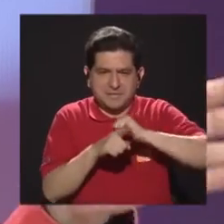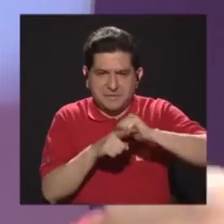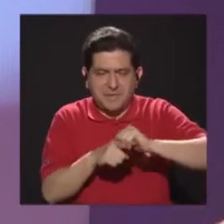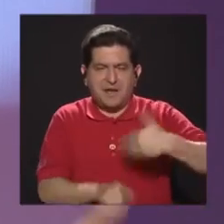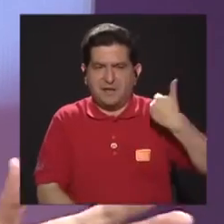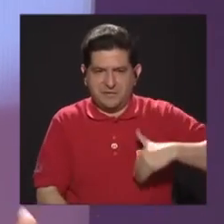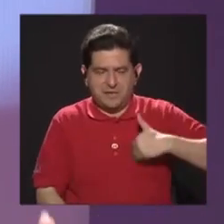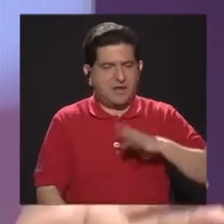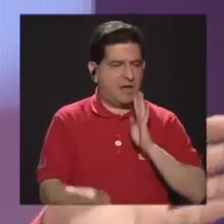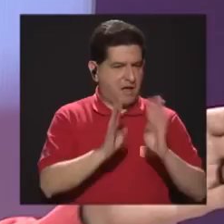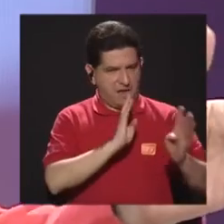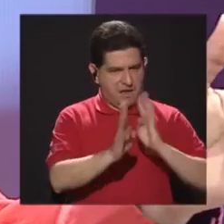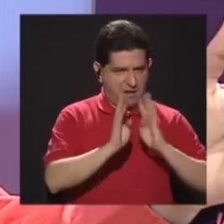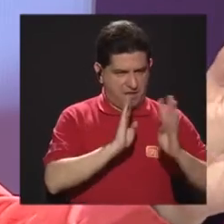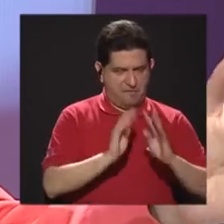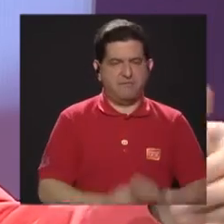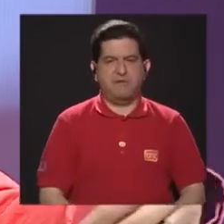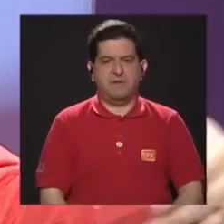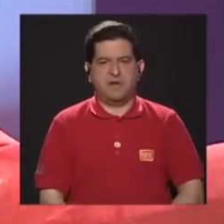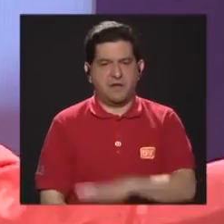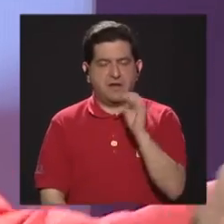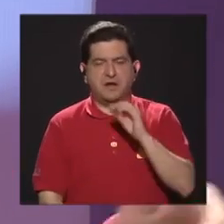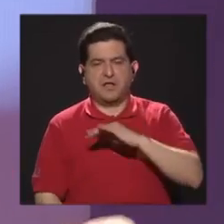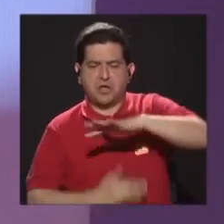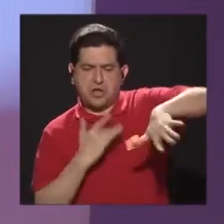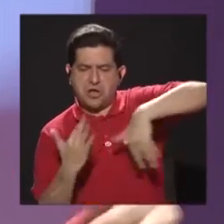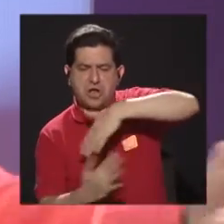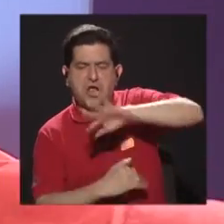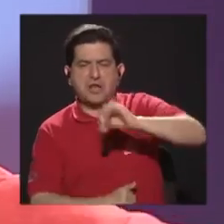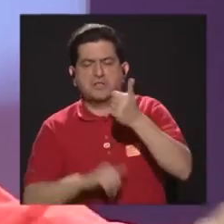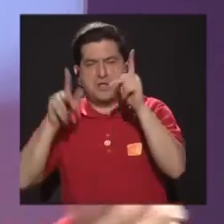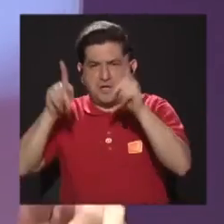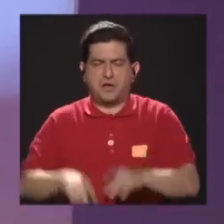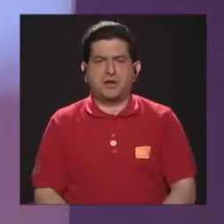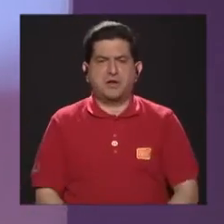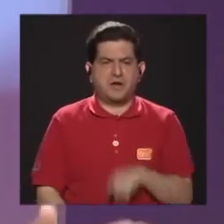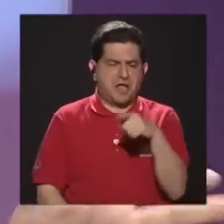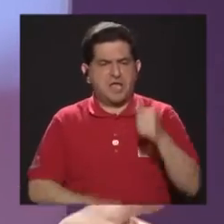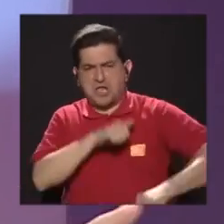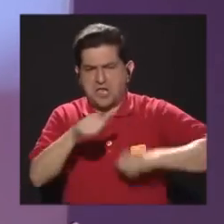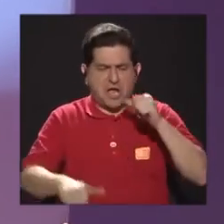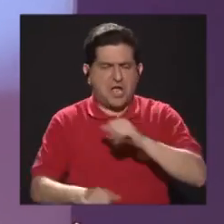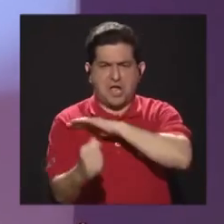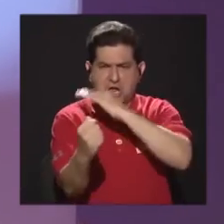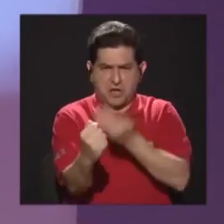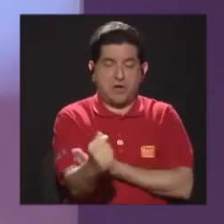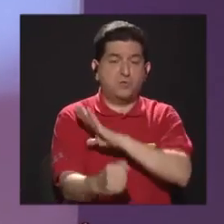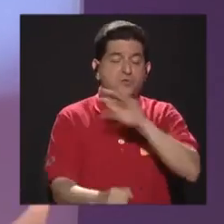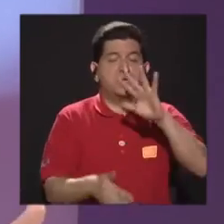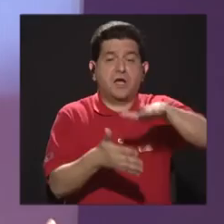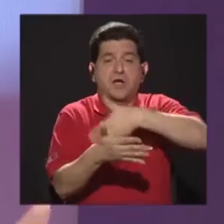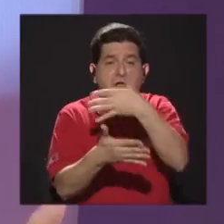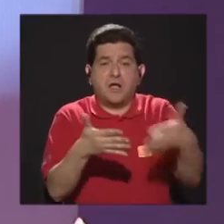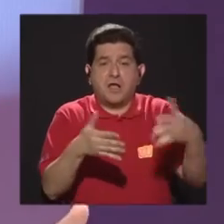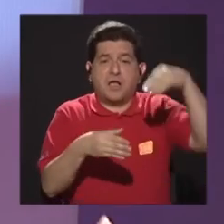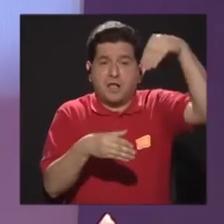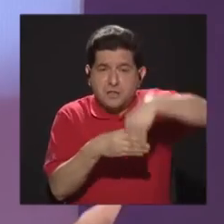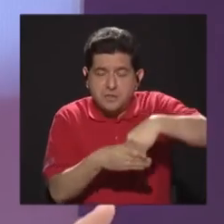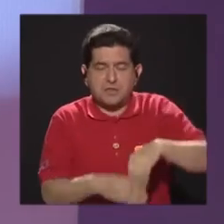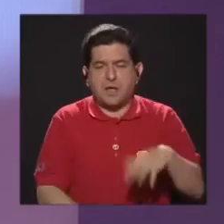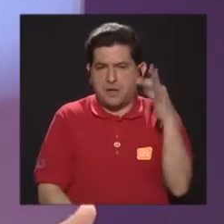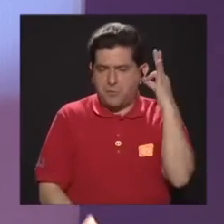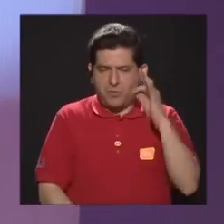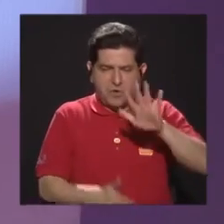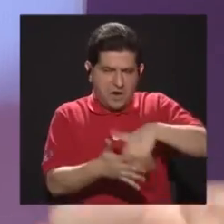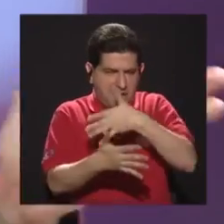Su forma de hablar, su forma de interactuar con los demás, la forma en la que disputa el poder y también las agendas. Entonces, una mujer que maneja muy